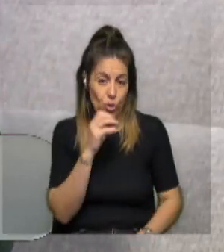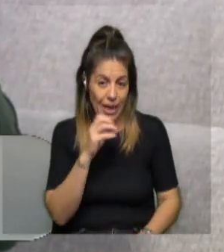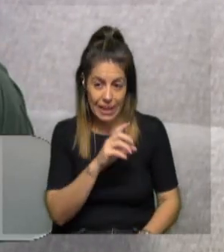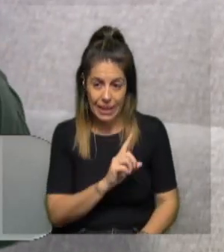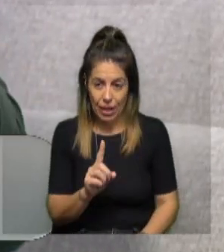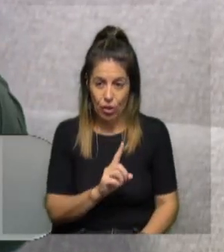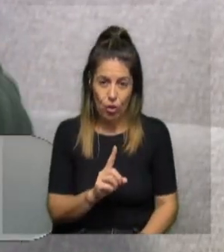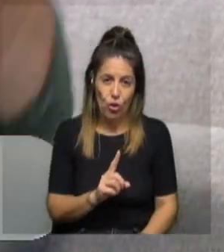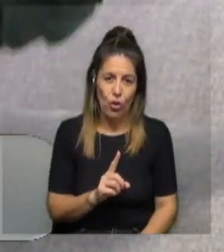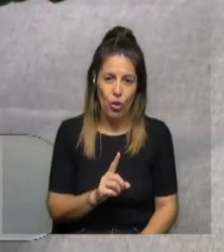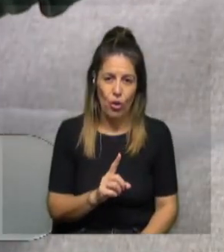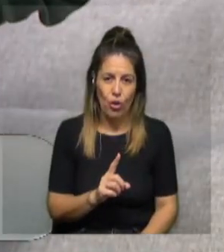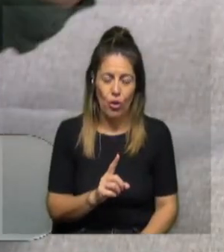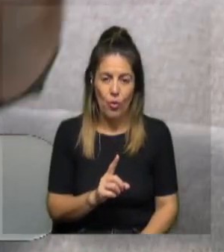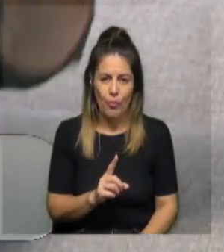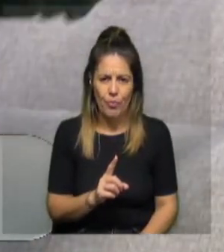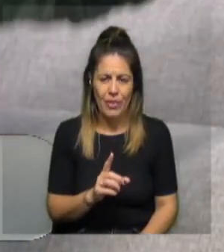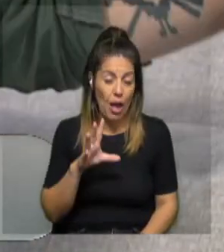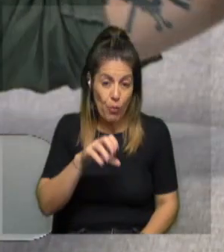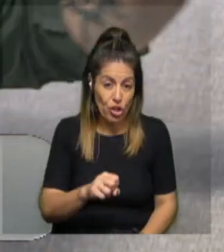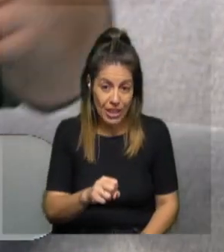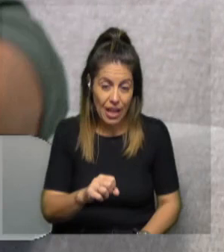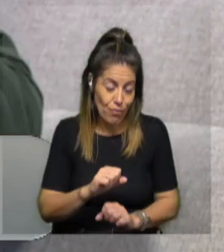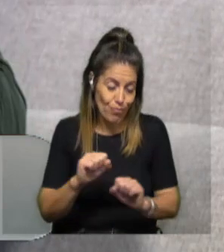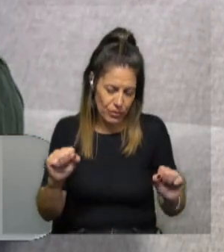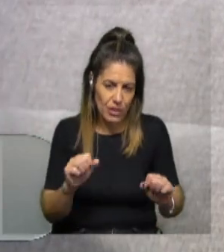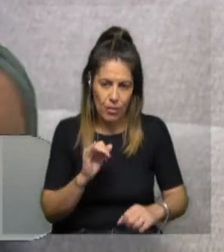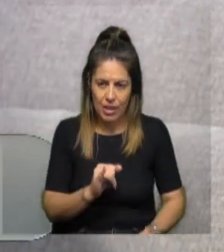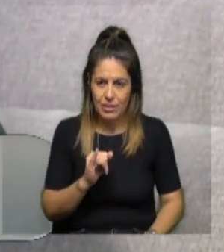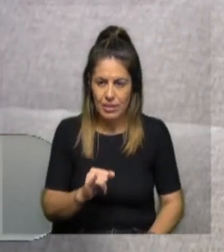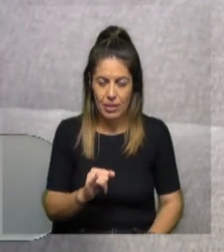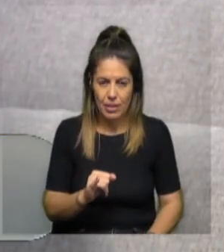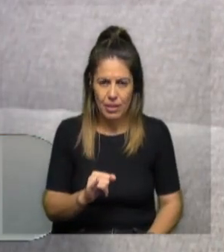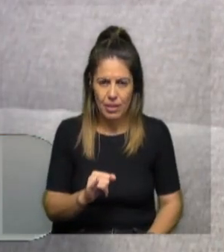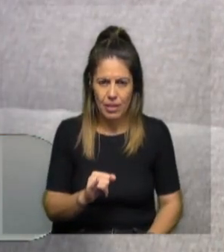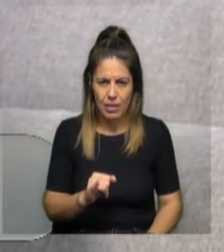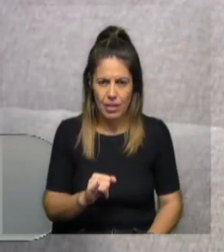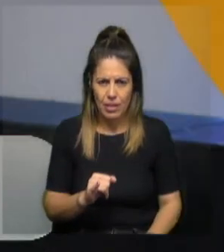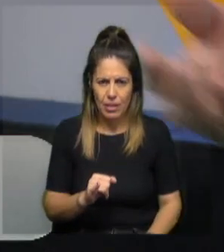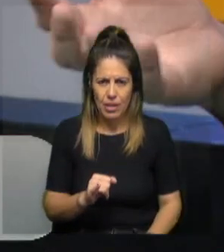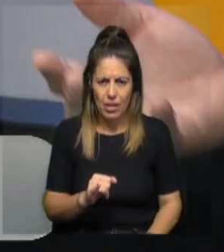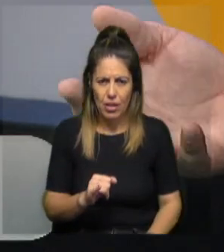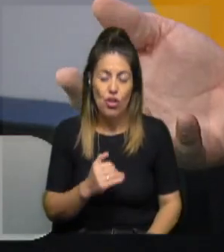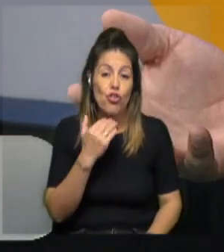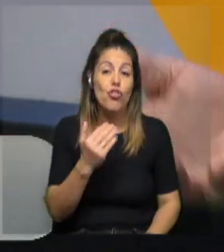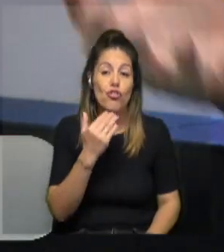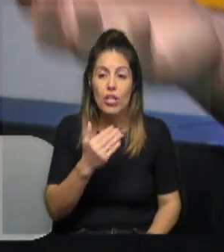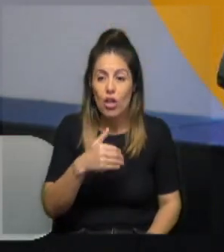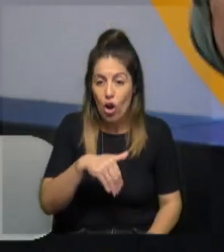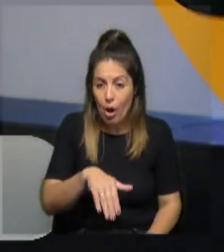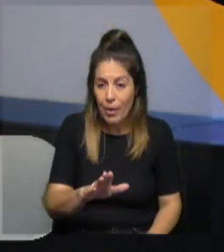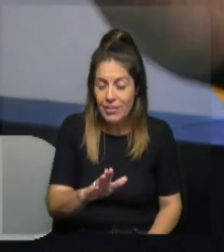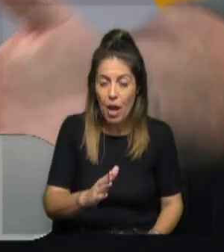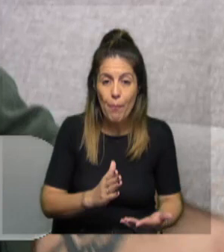es. Porque las mordidas son muy explosivas, y además. No sé lo que va a pasar, pero siempre